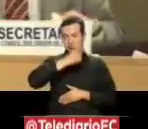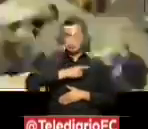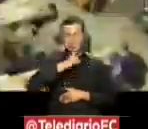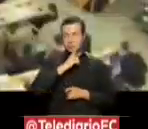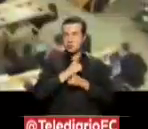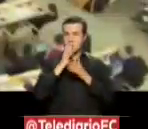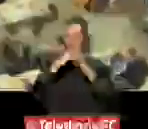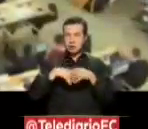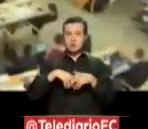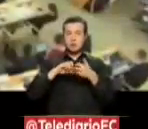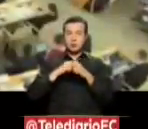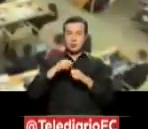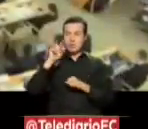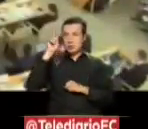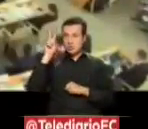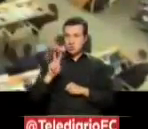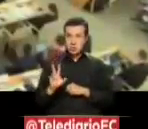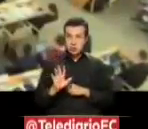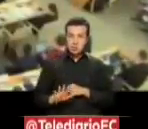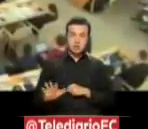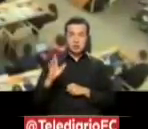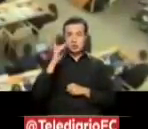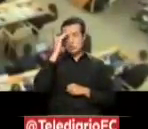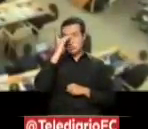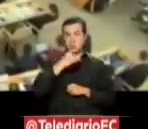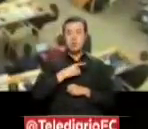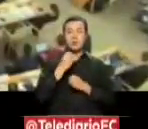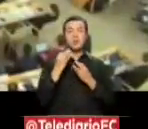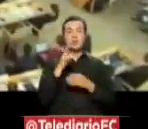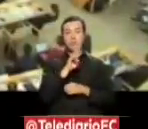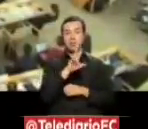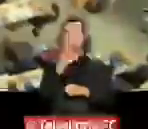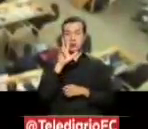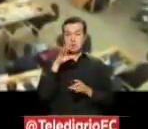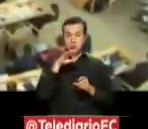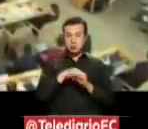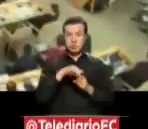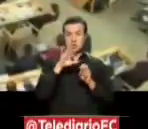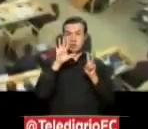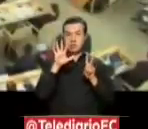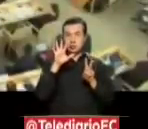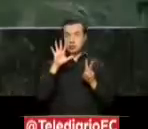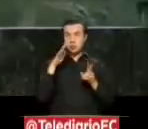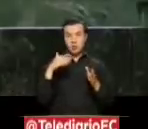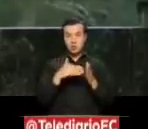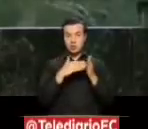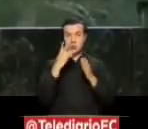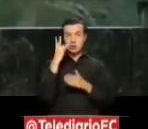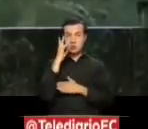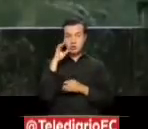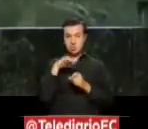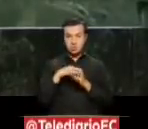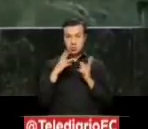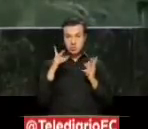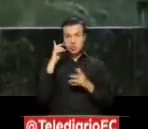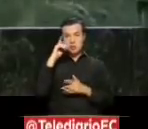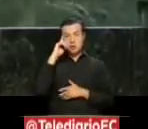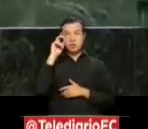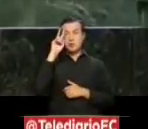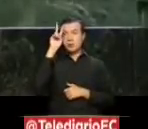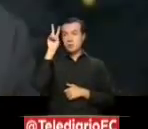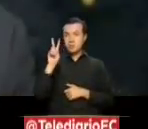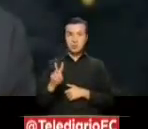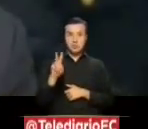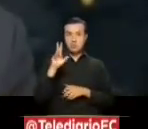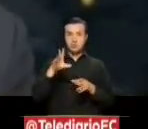crisis humanitaria que atraviesa Venezuela. La medida contó con 23 votos a favor, 7 en contra y 17 abstenciones, y exhorta al gobierno de Nicolás